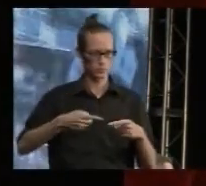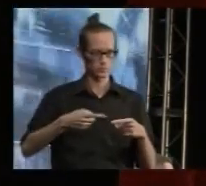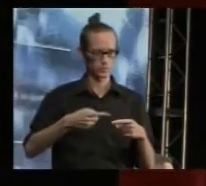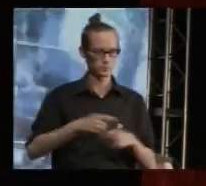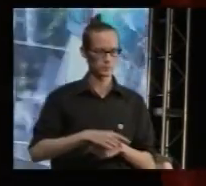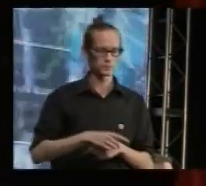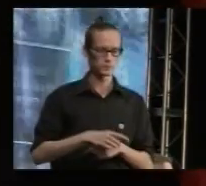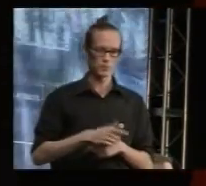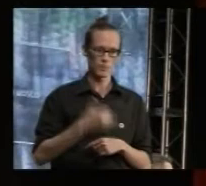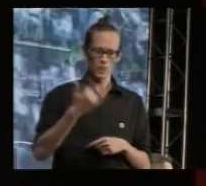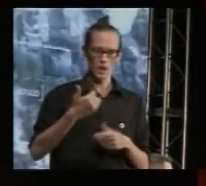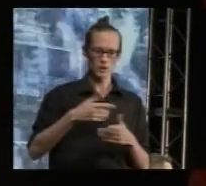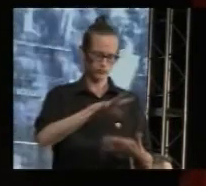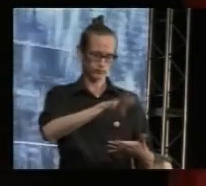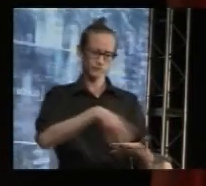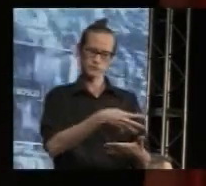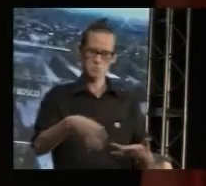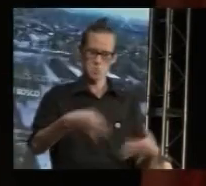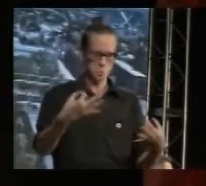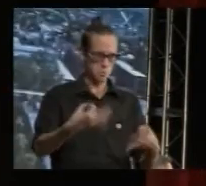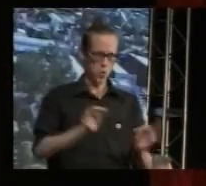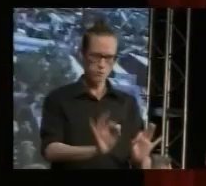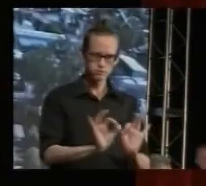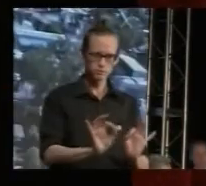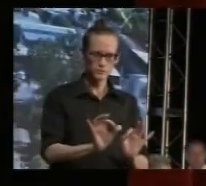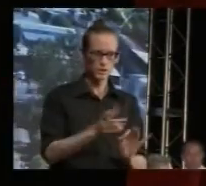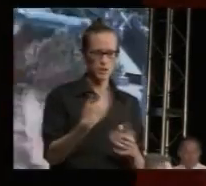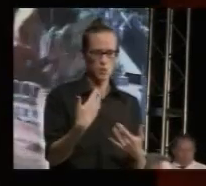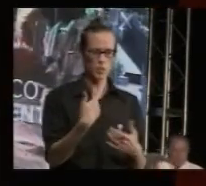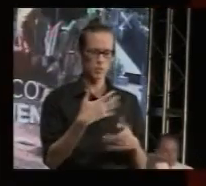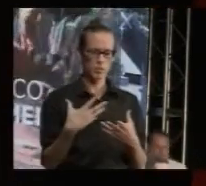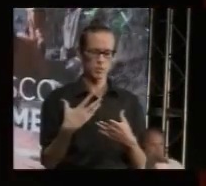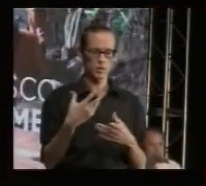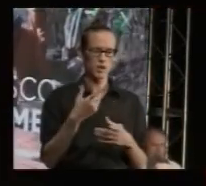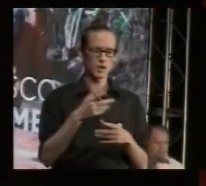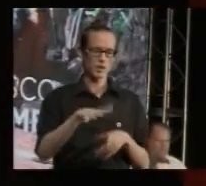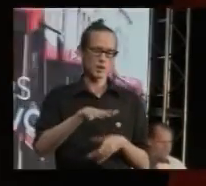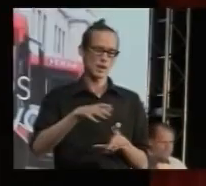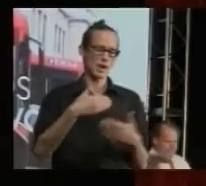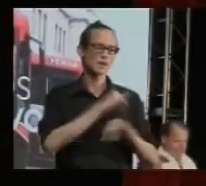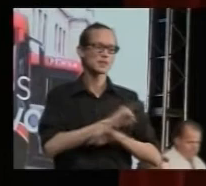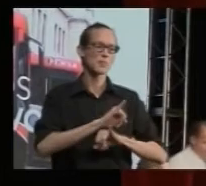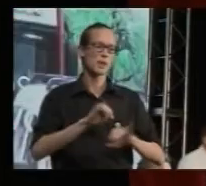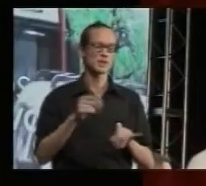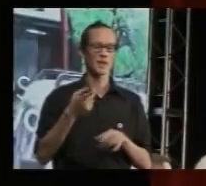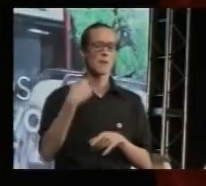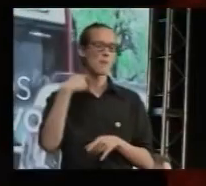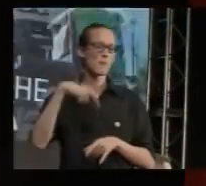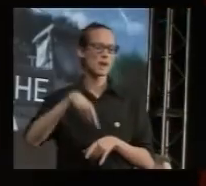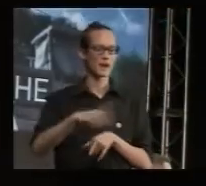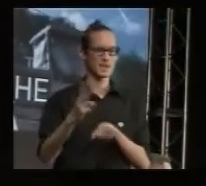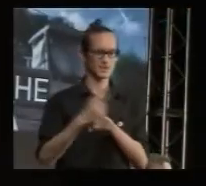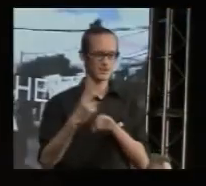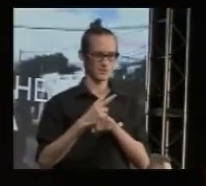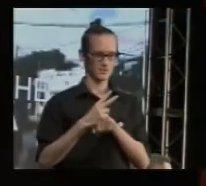llevamos adelante una nutrida agenda que nos llevó a participar de la campaña Paraná se cuida sobre alimentación saludable, se puso en marcha los centros